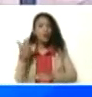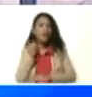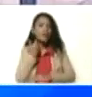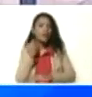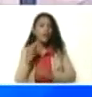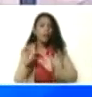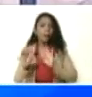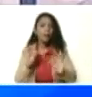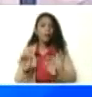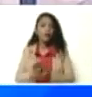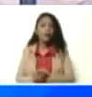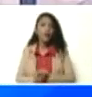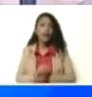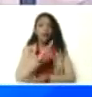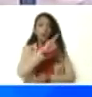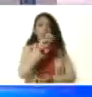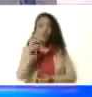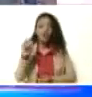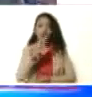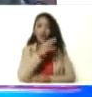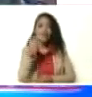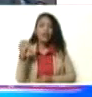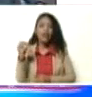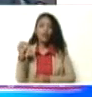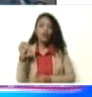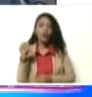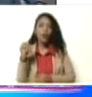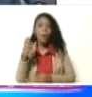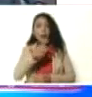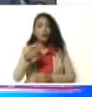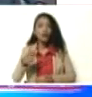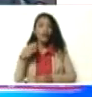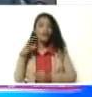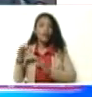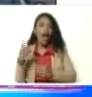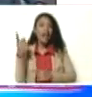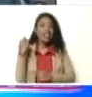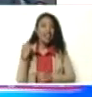Pasamos de 200, 300 casos a 670 ayer,